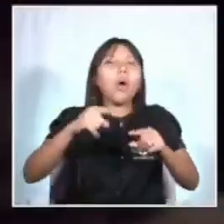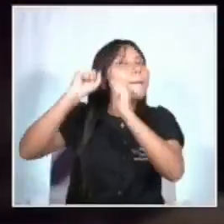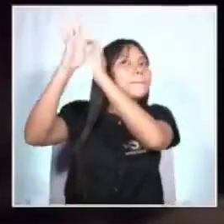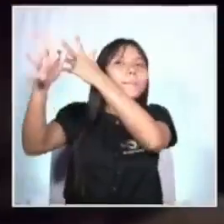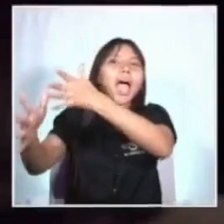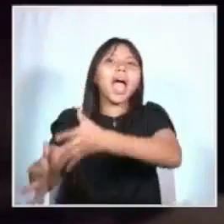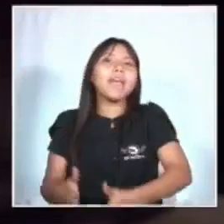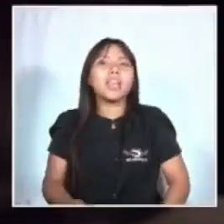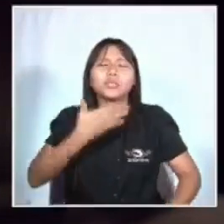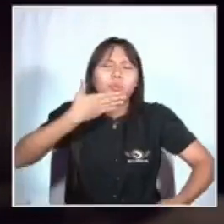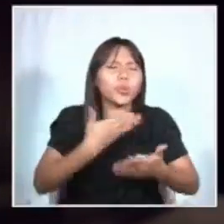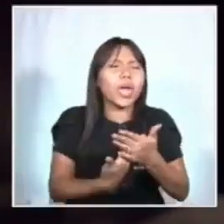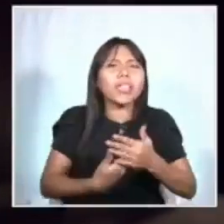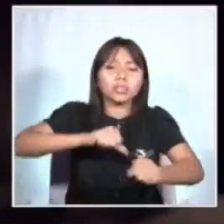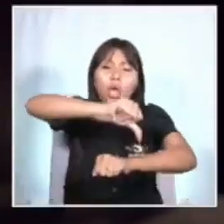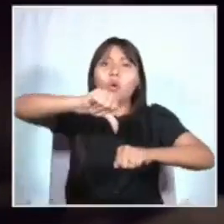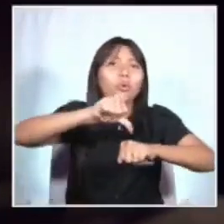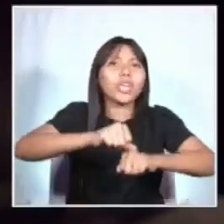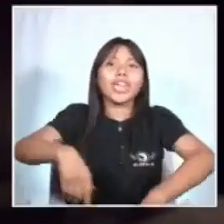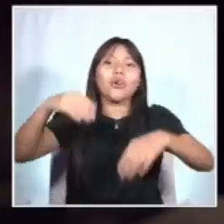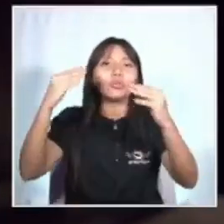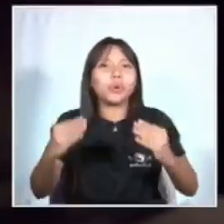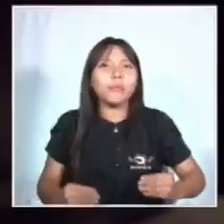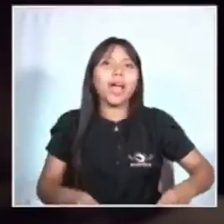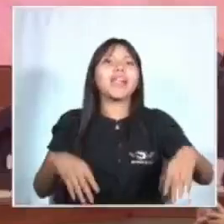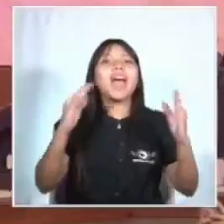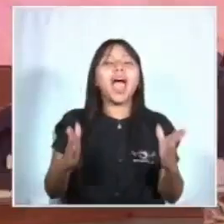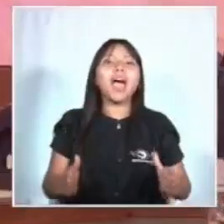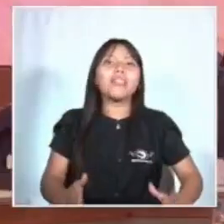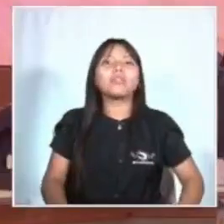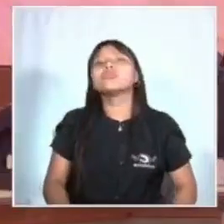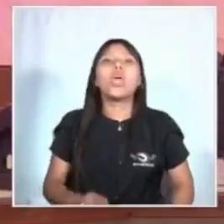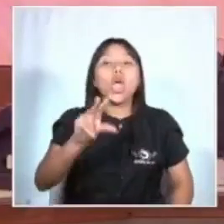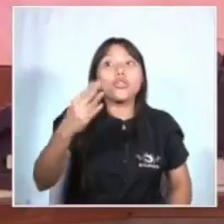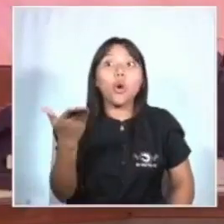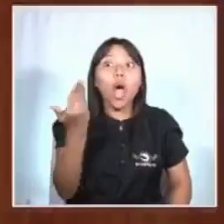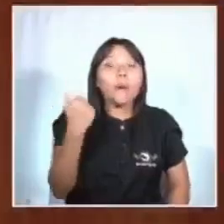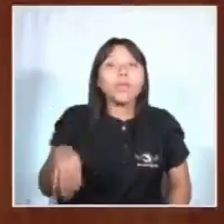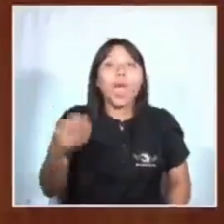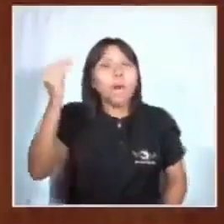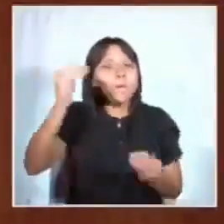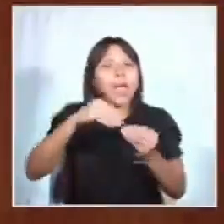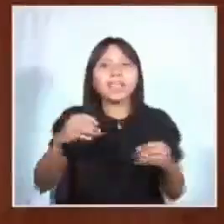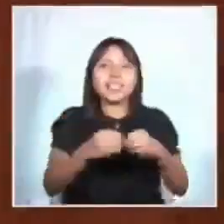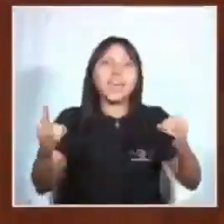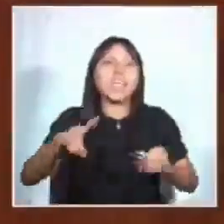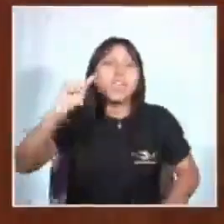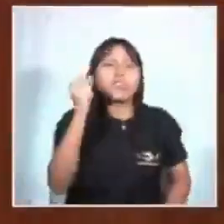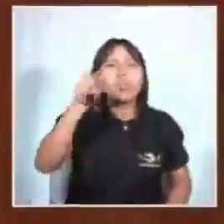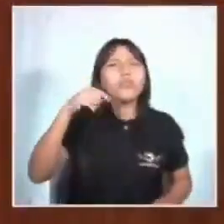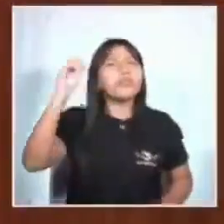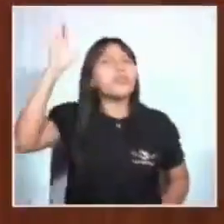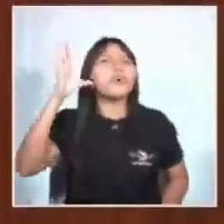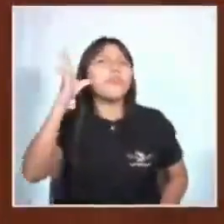especiales, ungidos, preparados. No había más nadie sino tu mamá, porque eres la mejor mamá